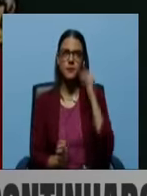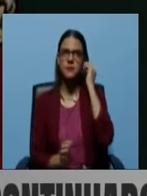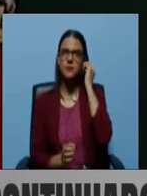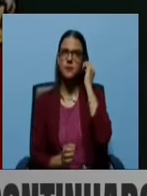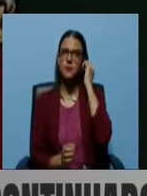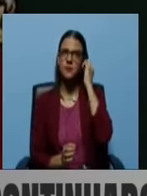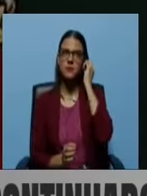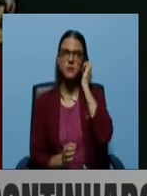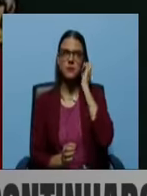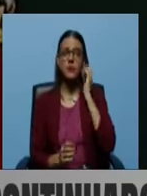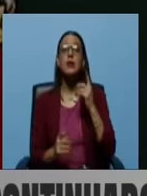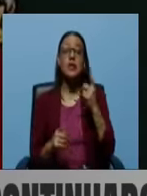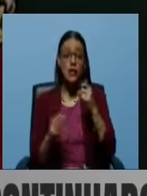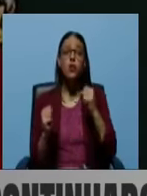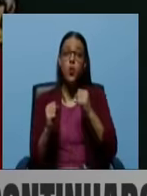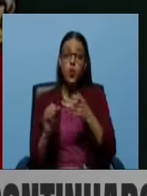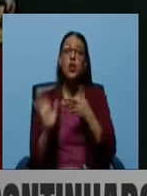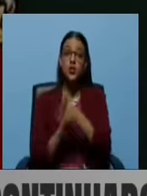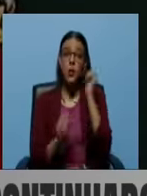dura campaña,